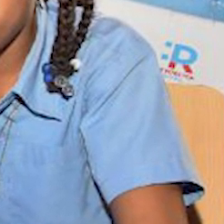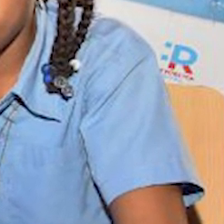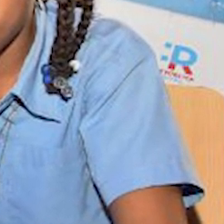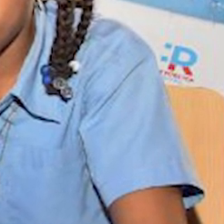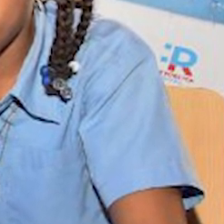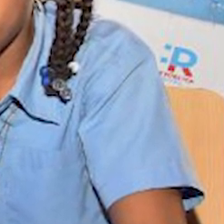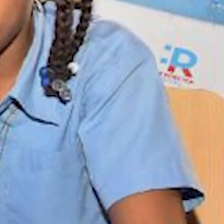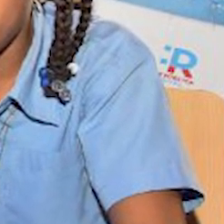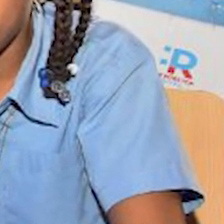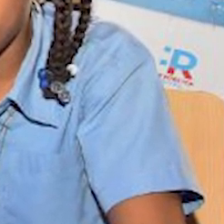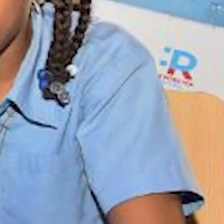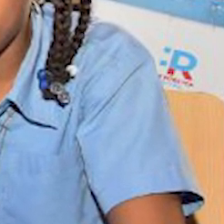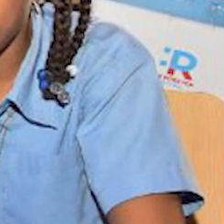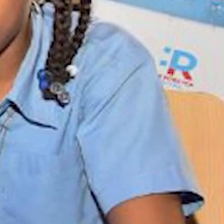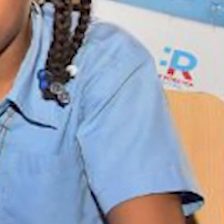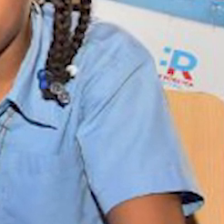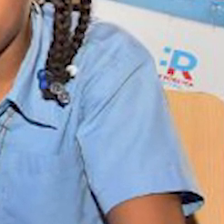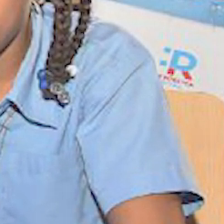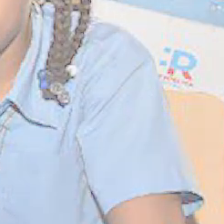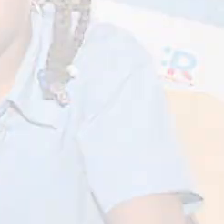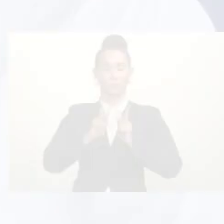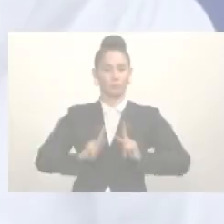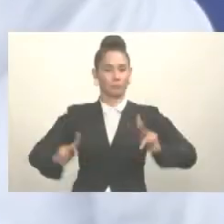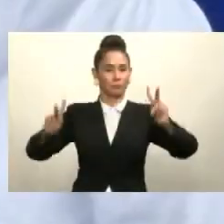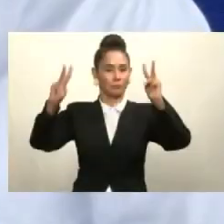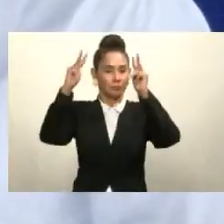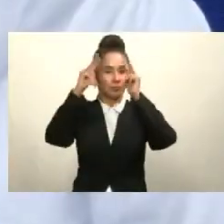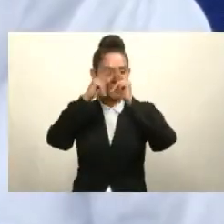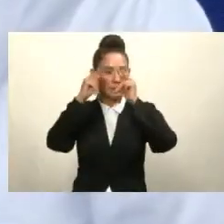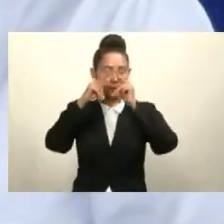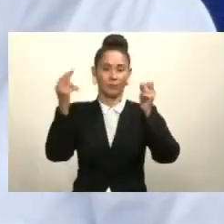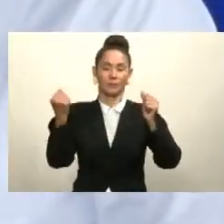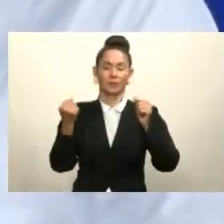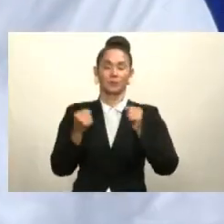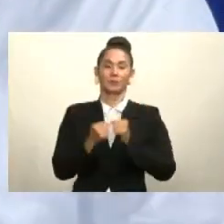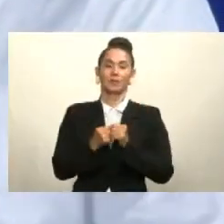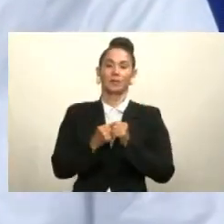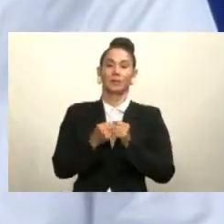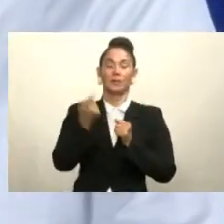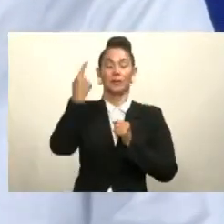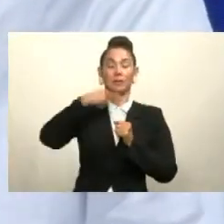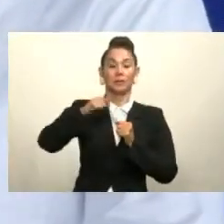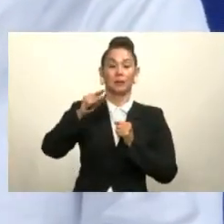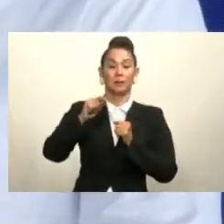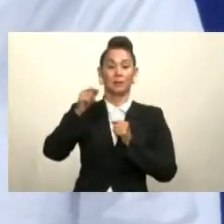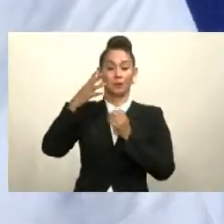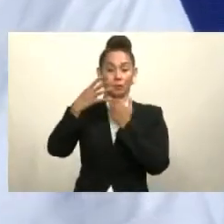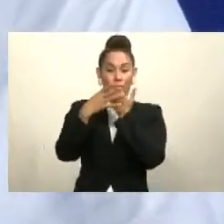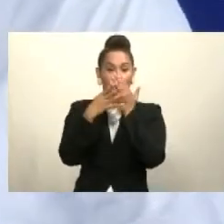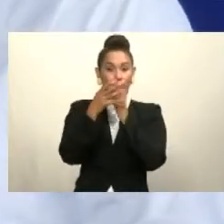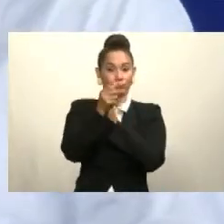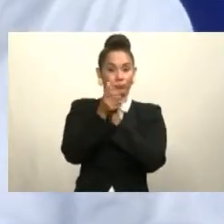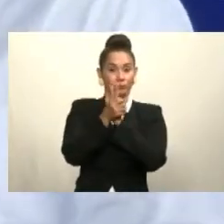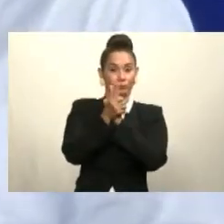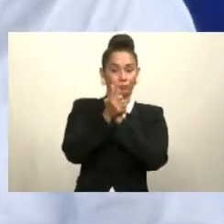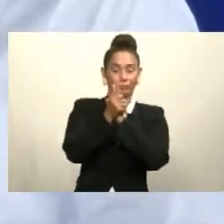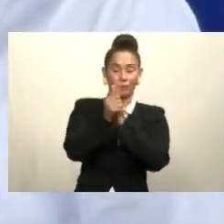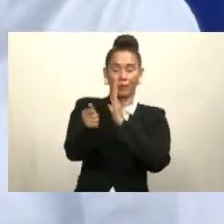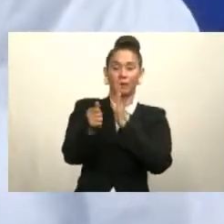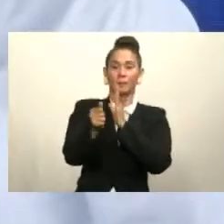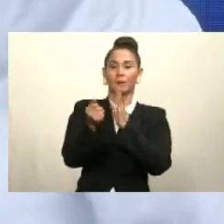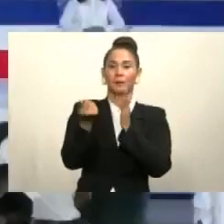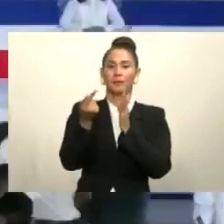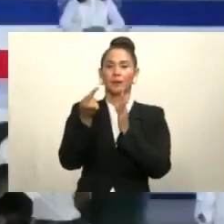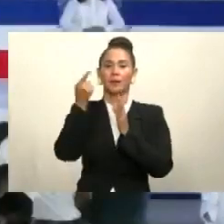dificulta el acompañamiento con sus hijos. Fulcar, durante el acto inaugural del año escolar realizado en la Plaza de la